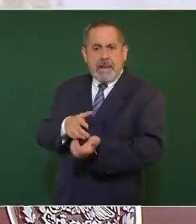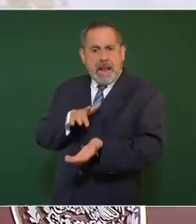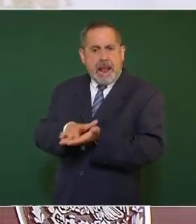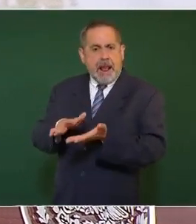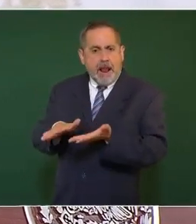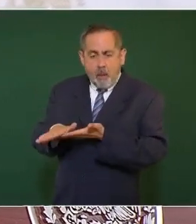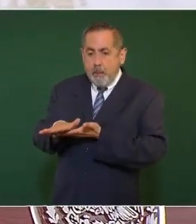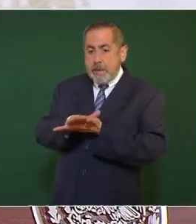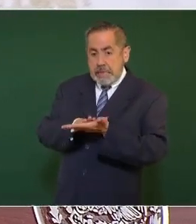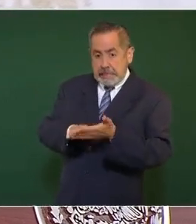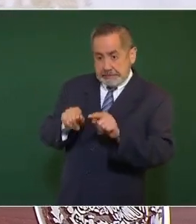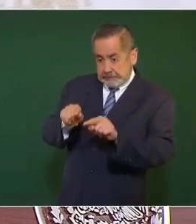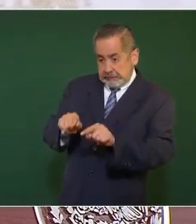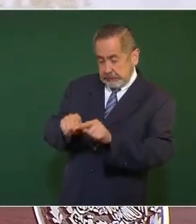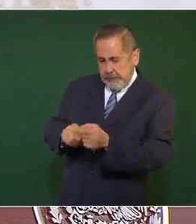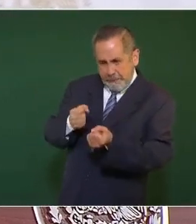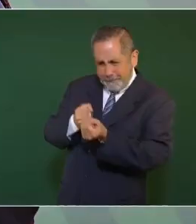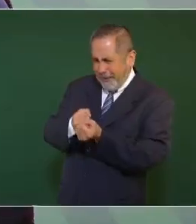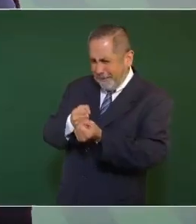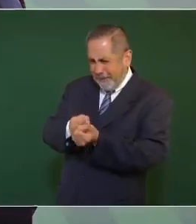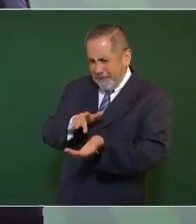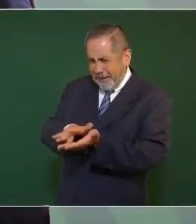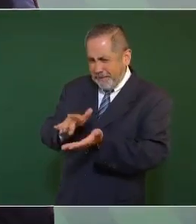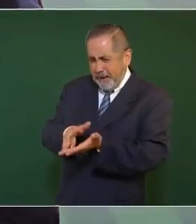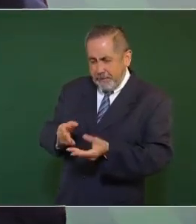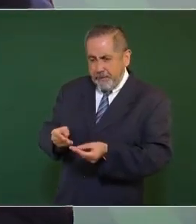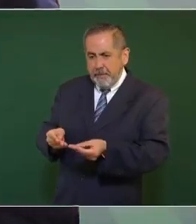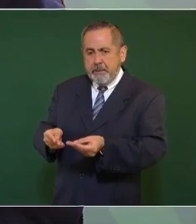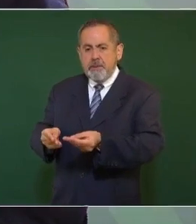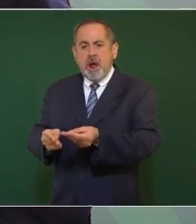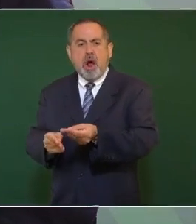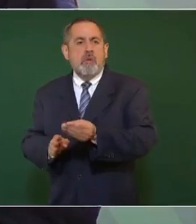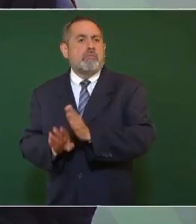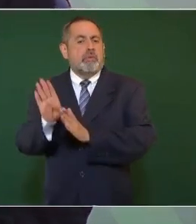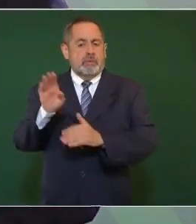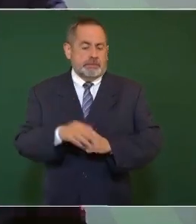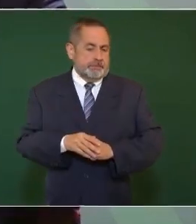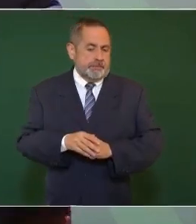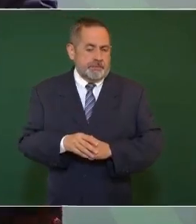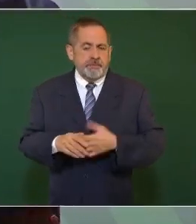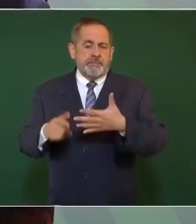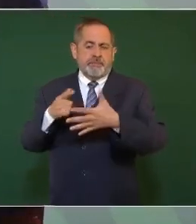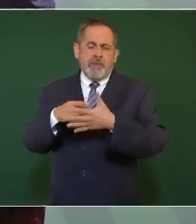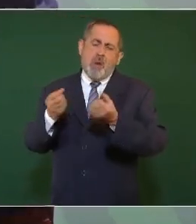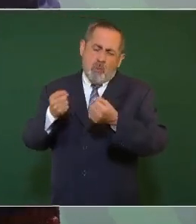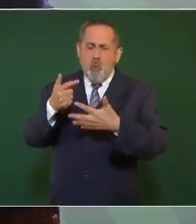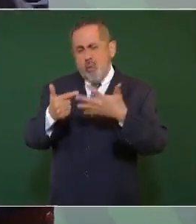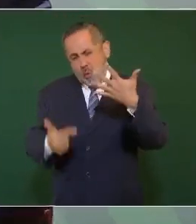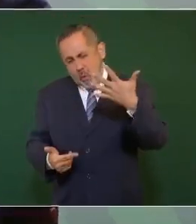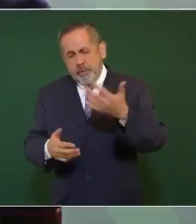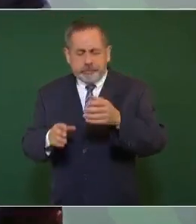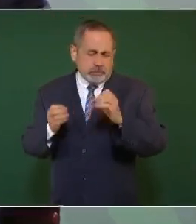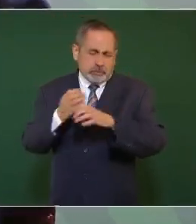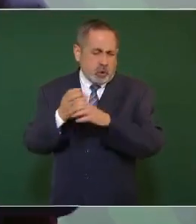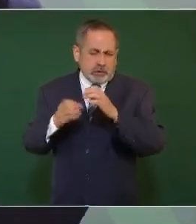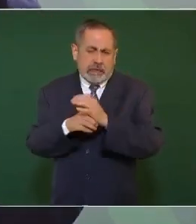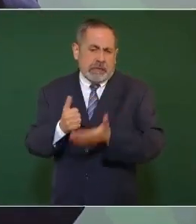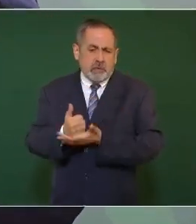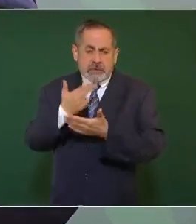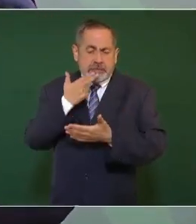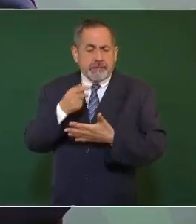hacia arriba. Y otra cosa que también ha ayudado, bueno, son muchas,